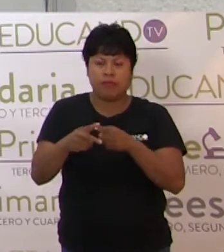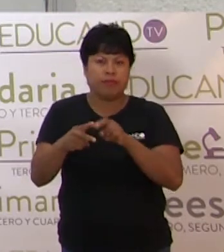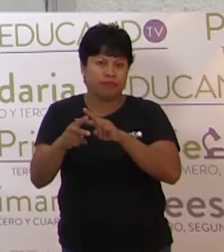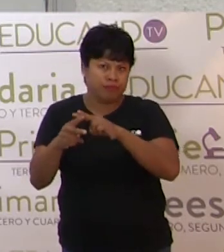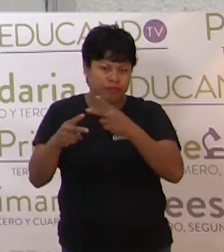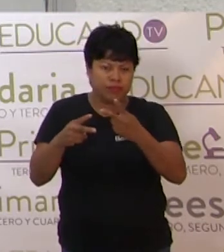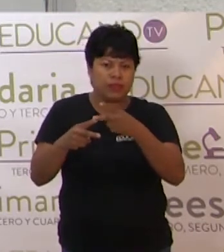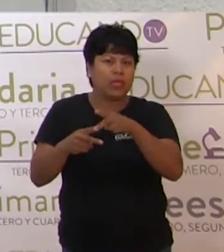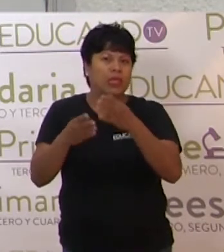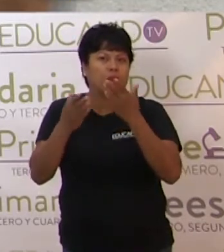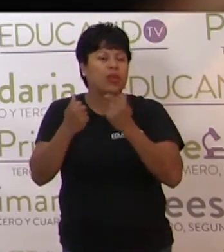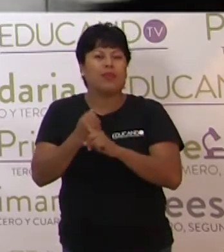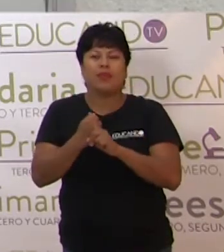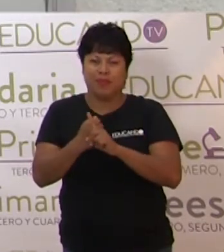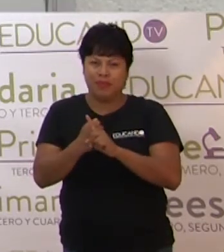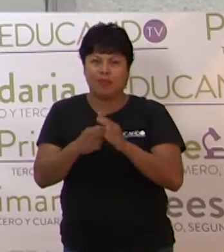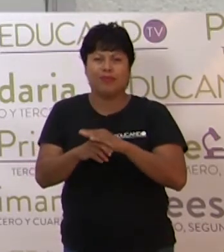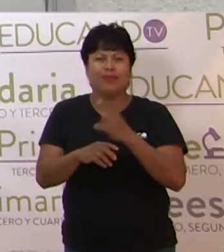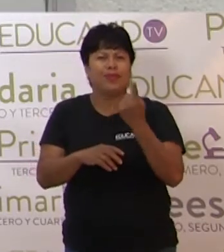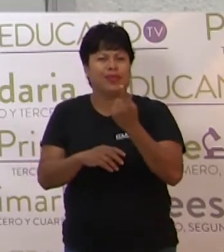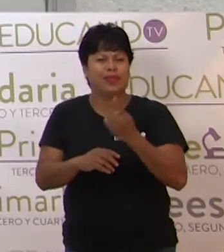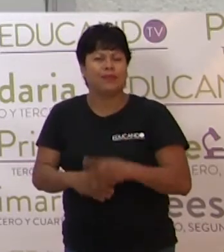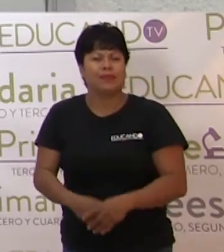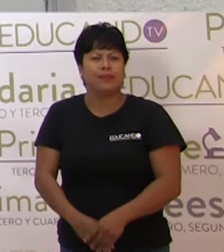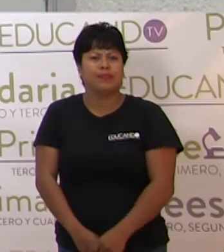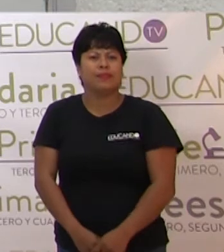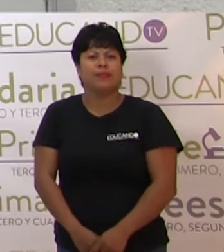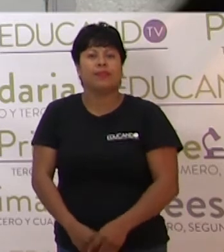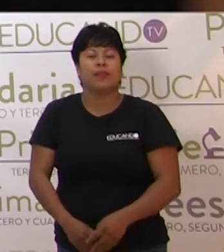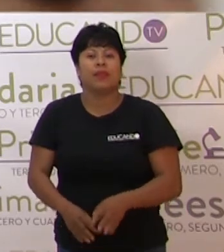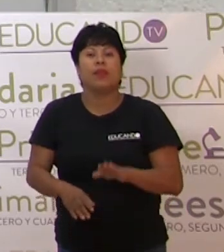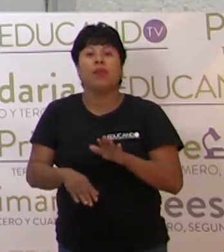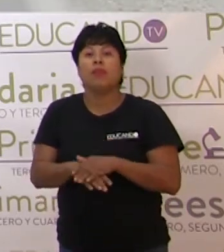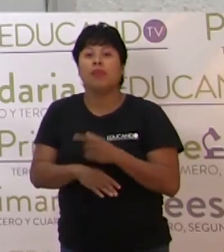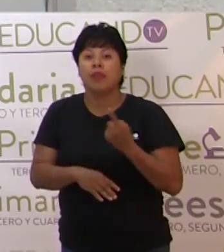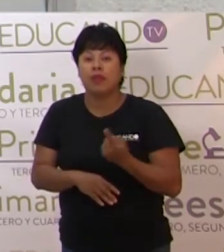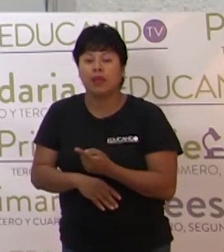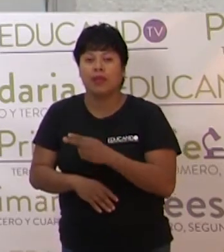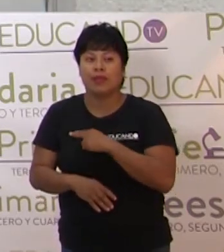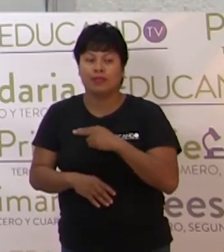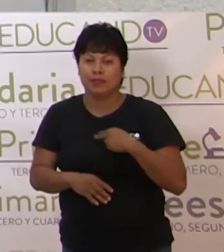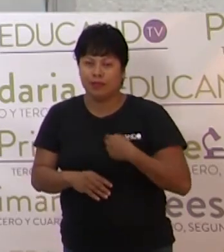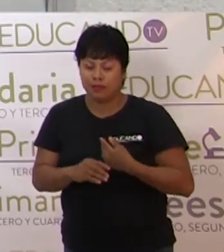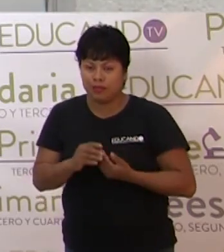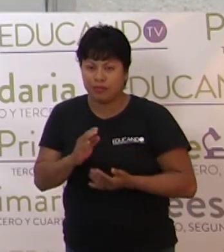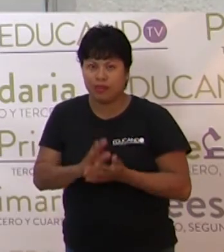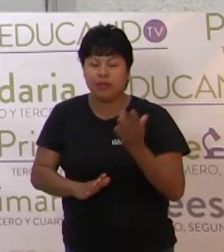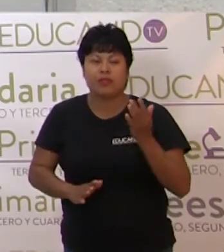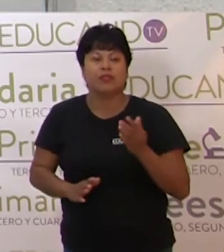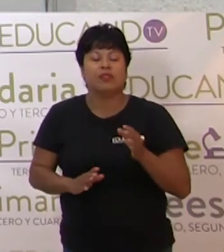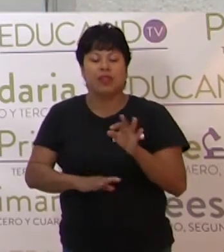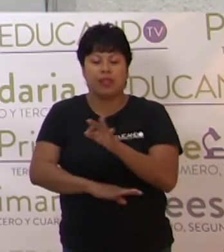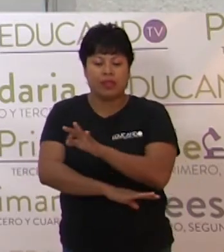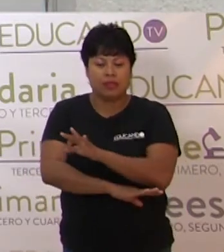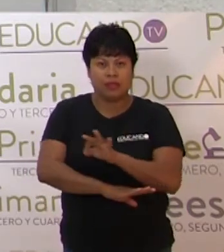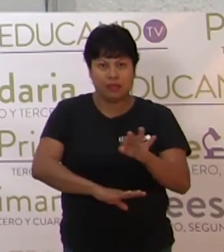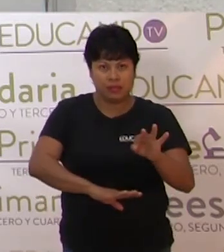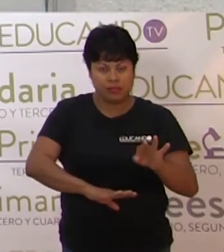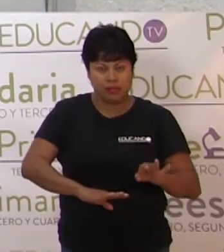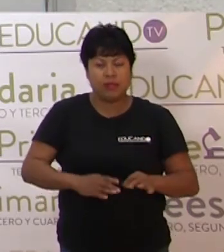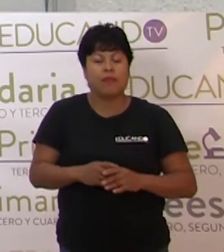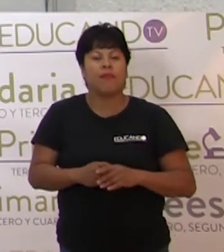aquí no hay tanto problema porque porque vamos a trazar